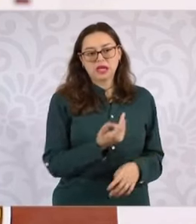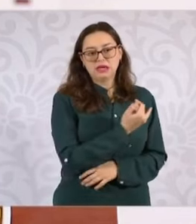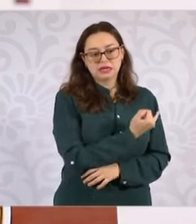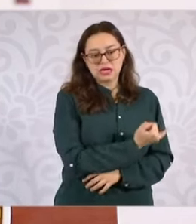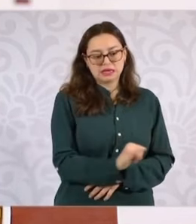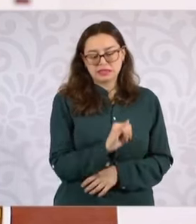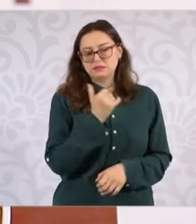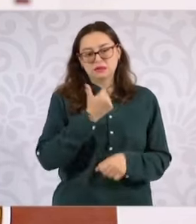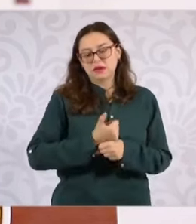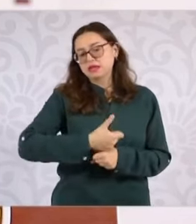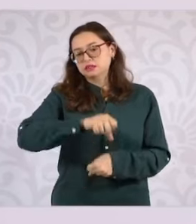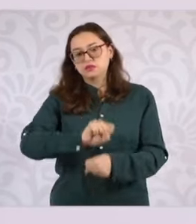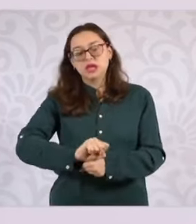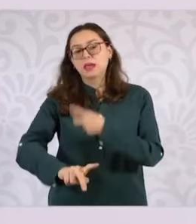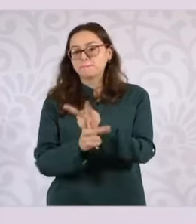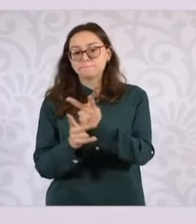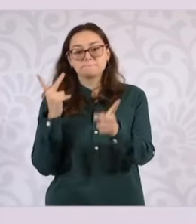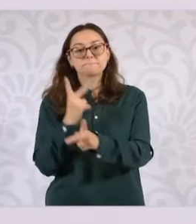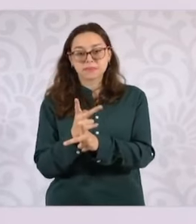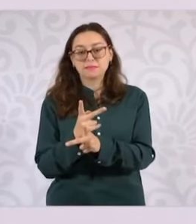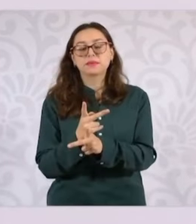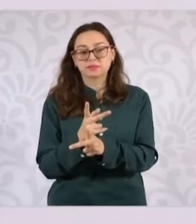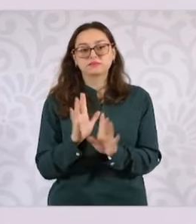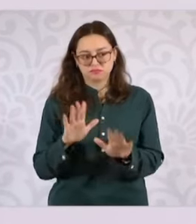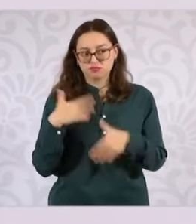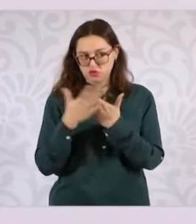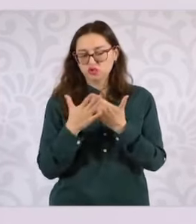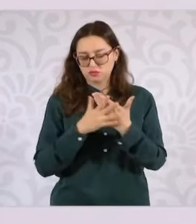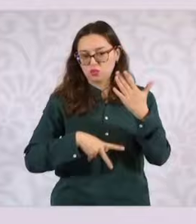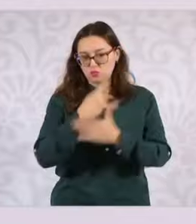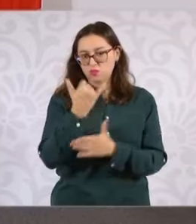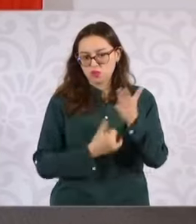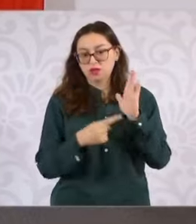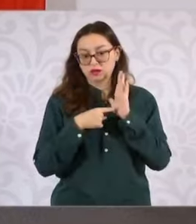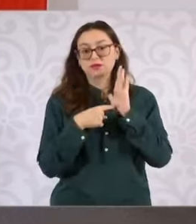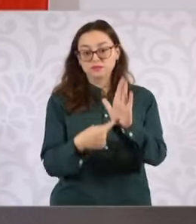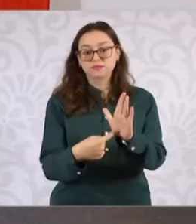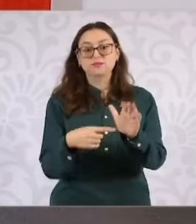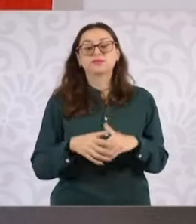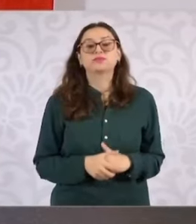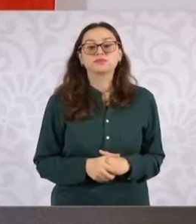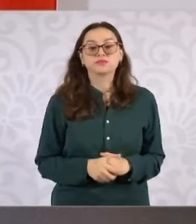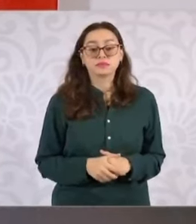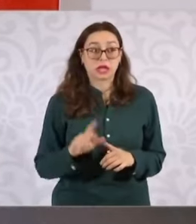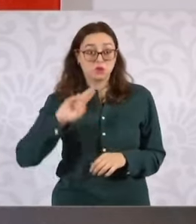superior particularmente, que ya vamos a presentar el proyecto pronto, y educación superior.